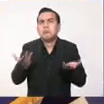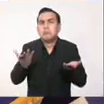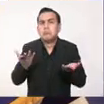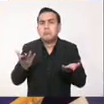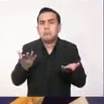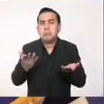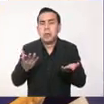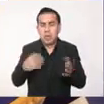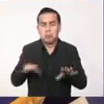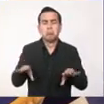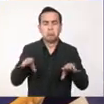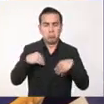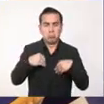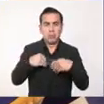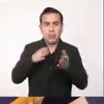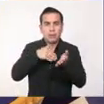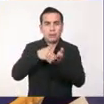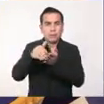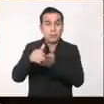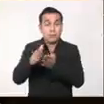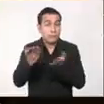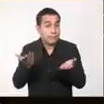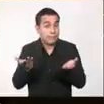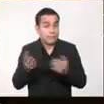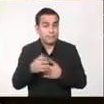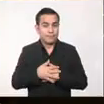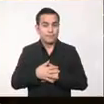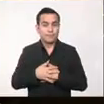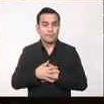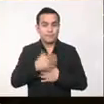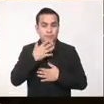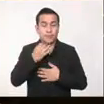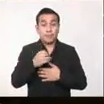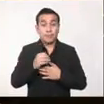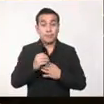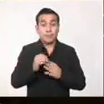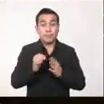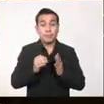interpretación, se lo autoatribuyeron. Pero el